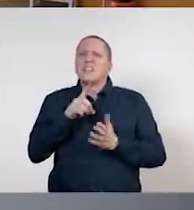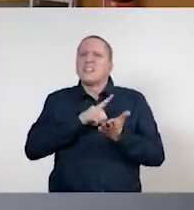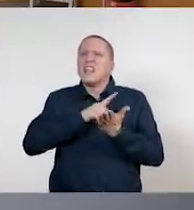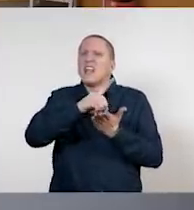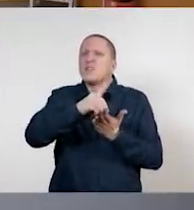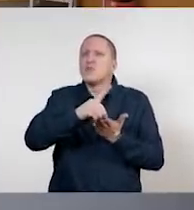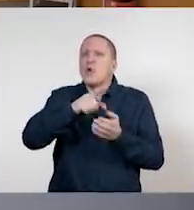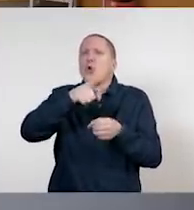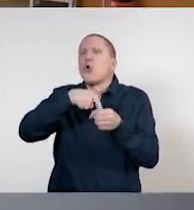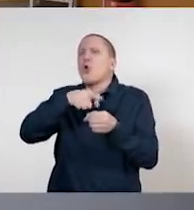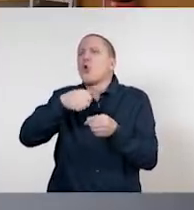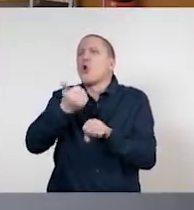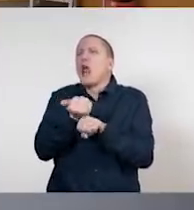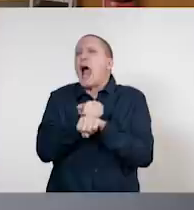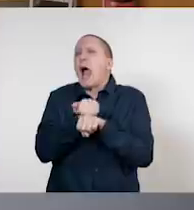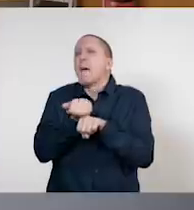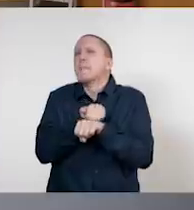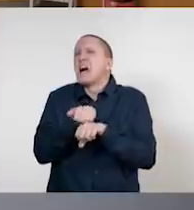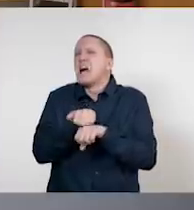paraguas el color amarillo?